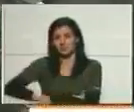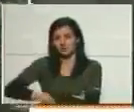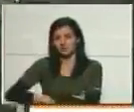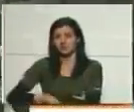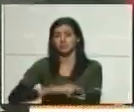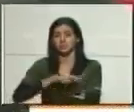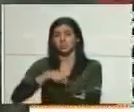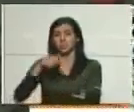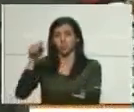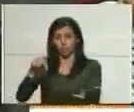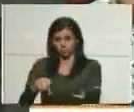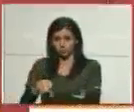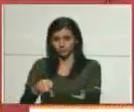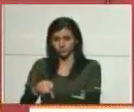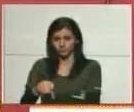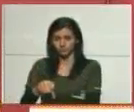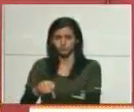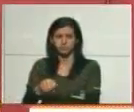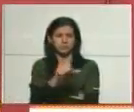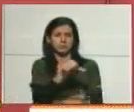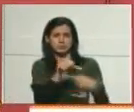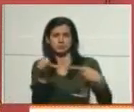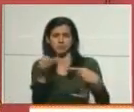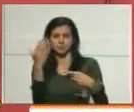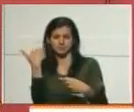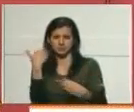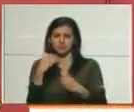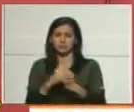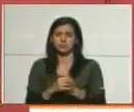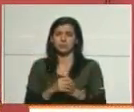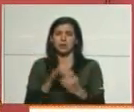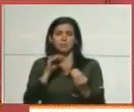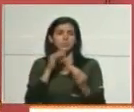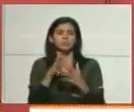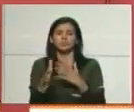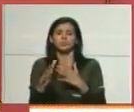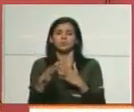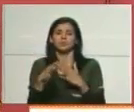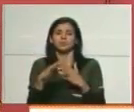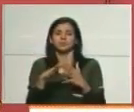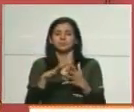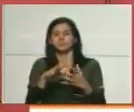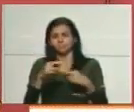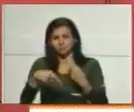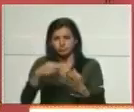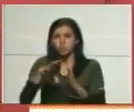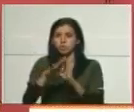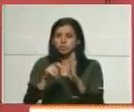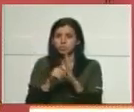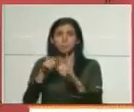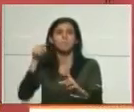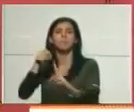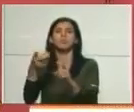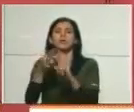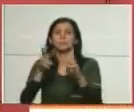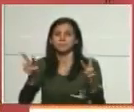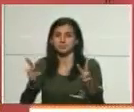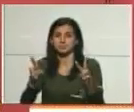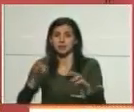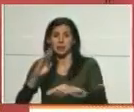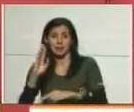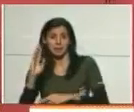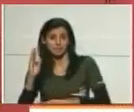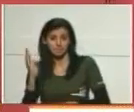Nosotros hoy, la semana pasada, hablamos de la constituyente por la paz. Y hoy decimos que la paz vence al